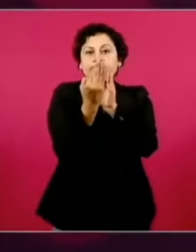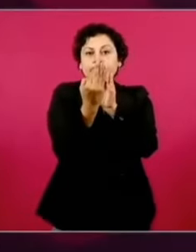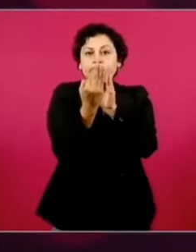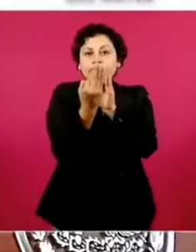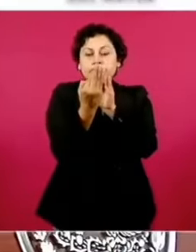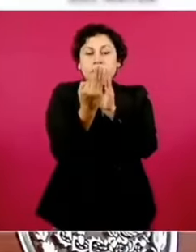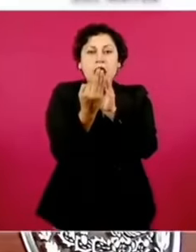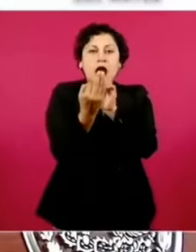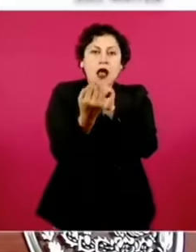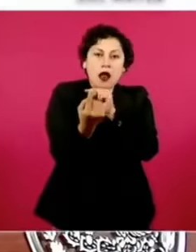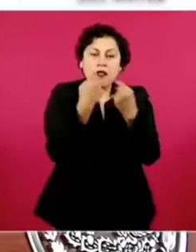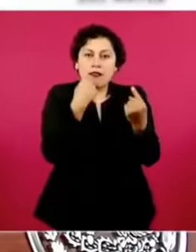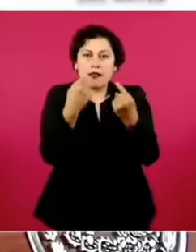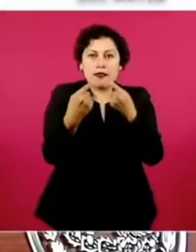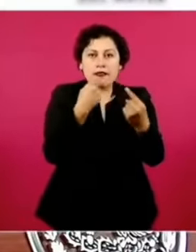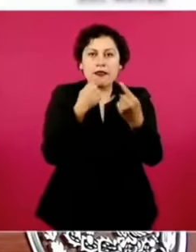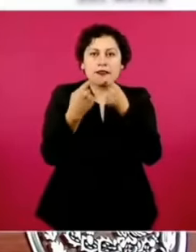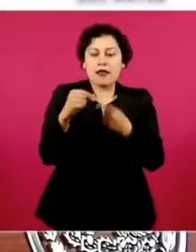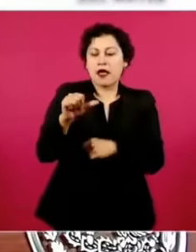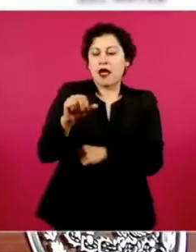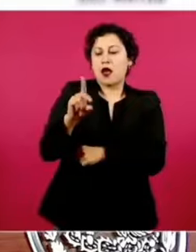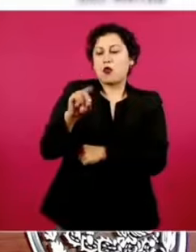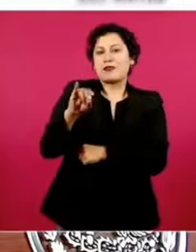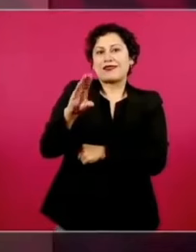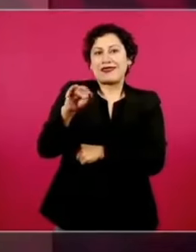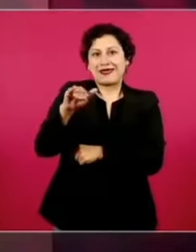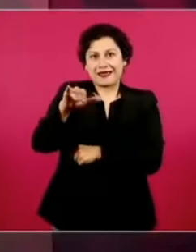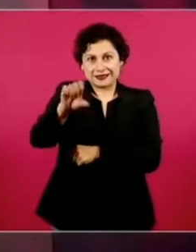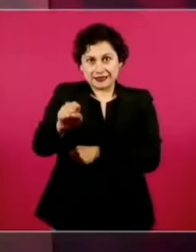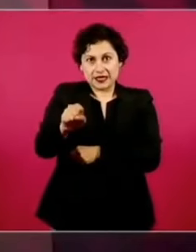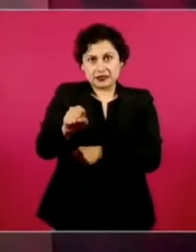en el caso de defraudación fiscal.